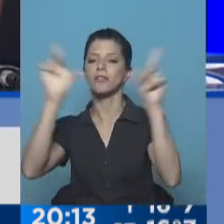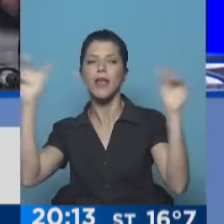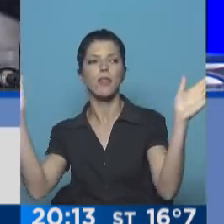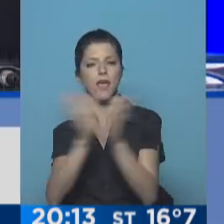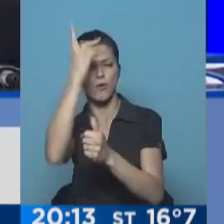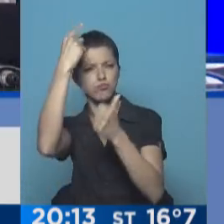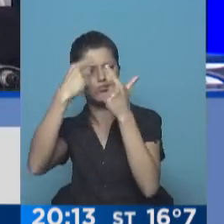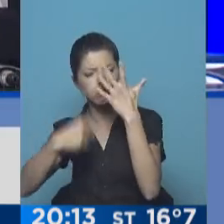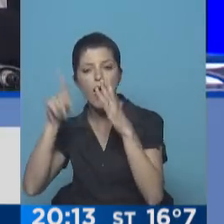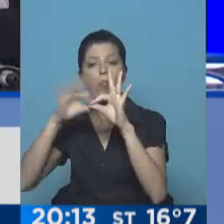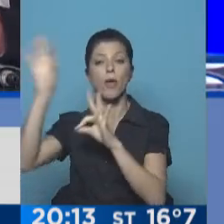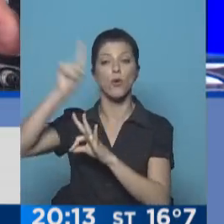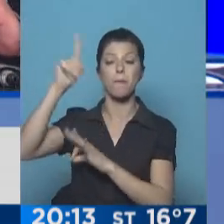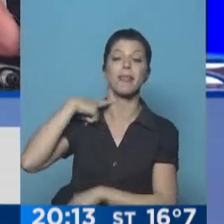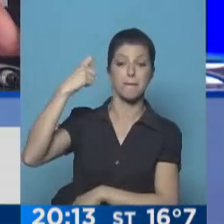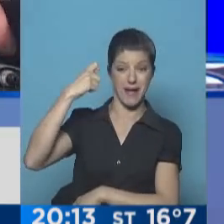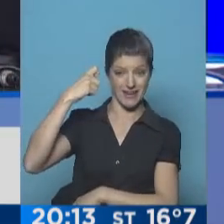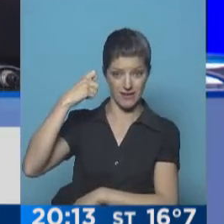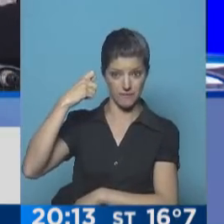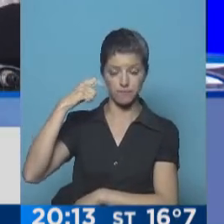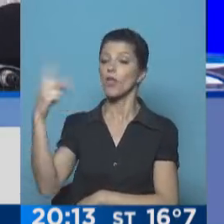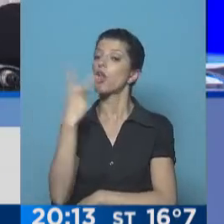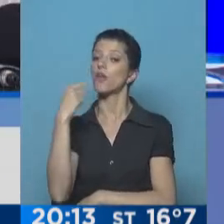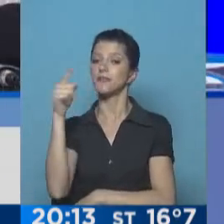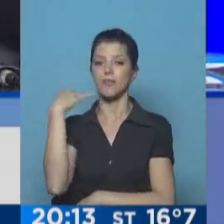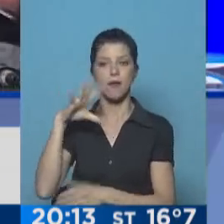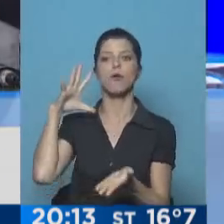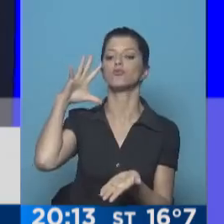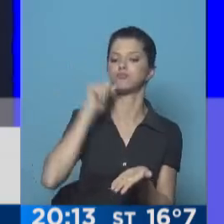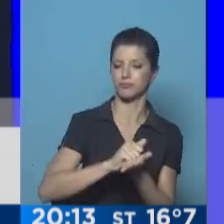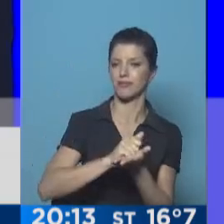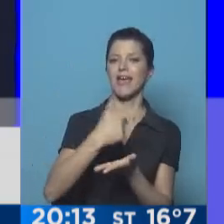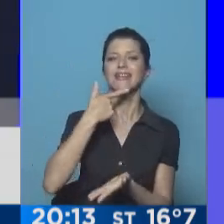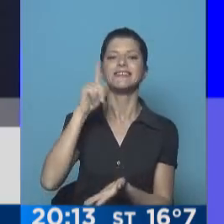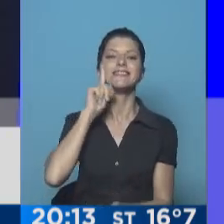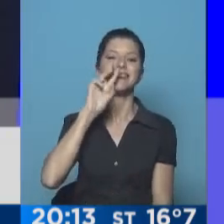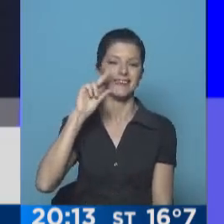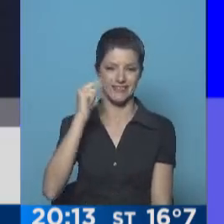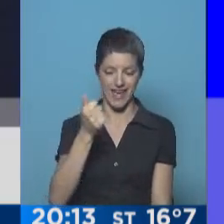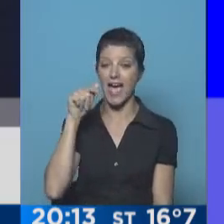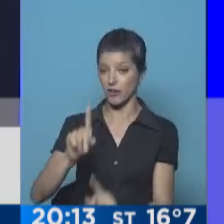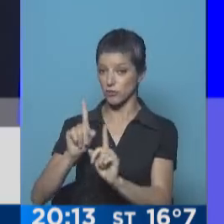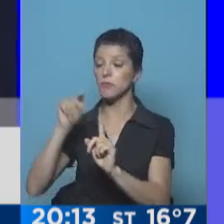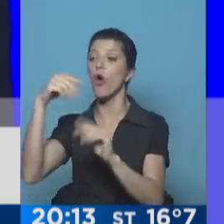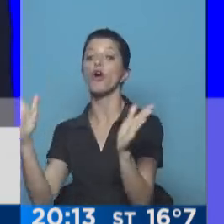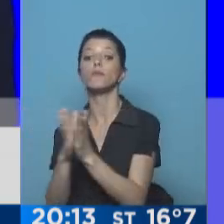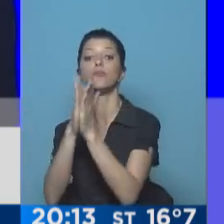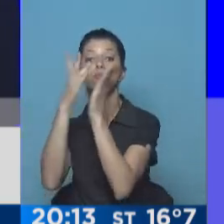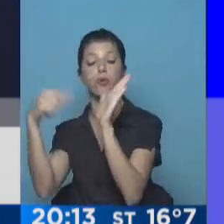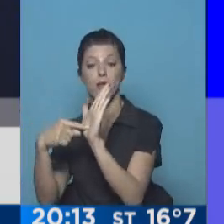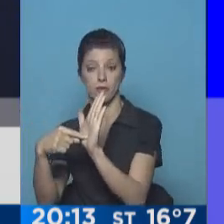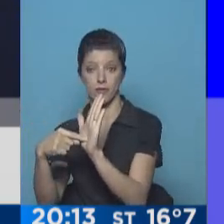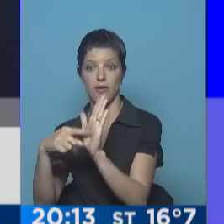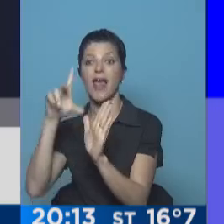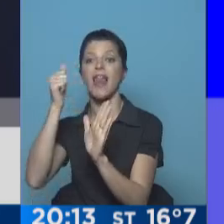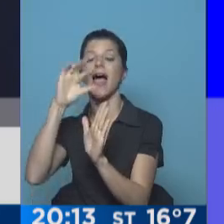Europa y principalmente en España están diciendo hay que intervenir en Siria. Es lo que plantea hoy en un editorial, por ejemplo, el diario